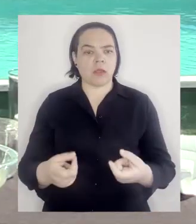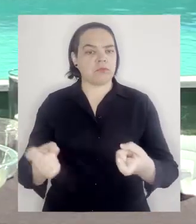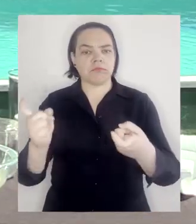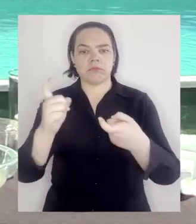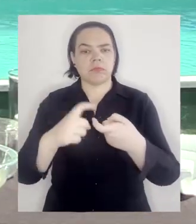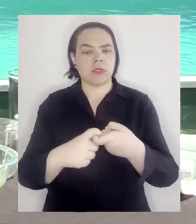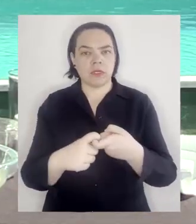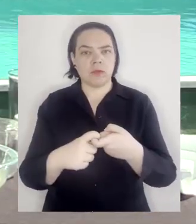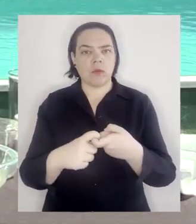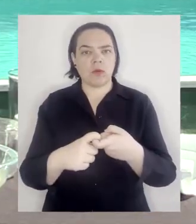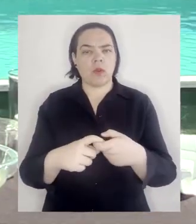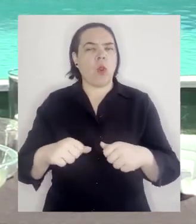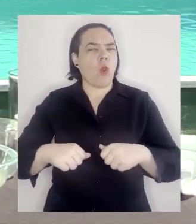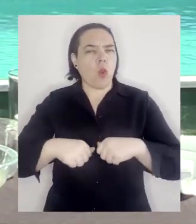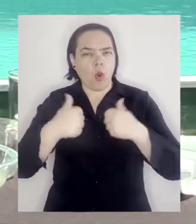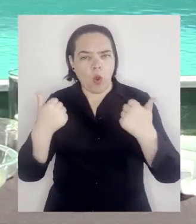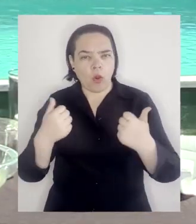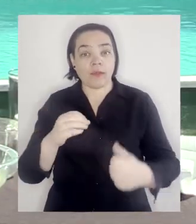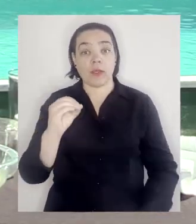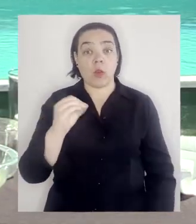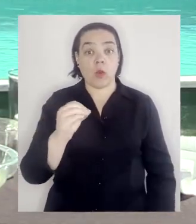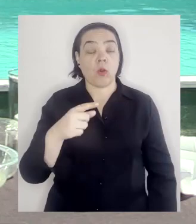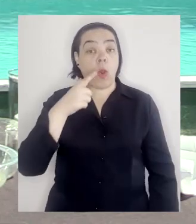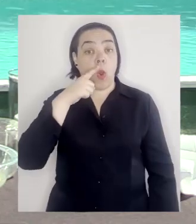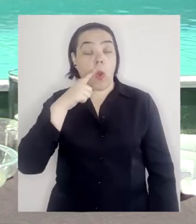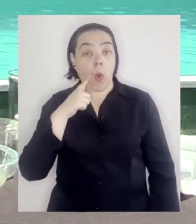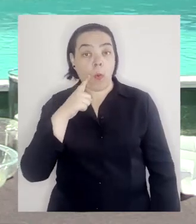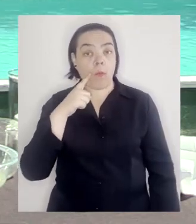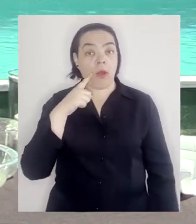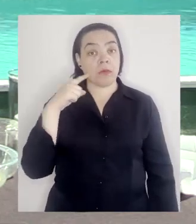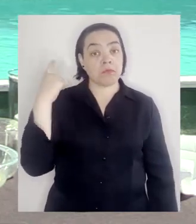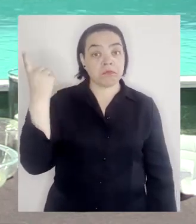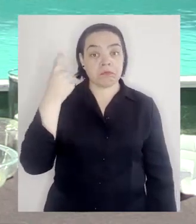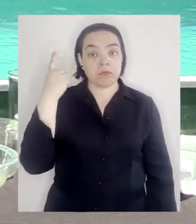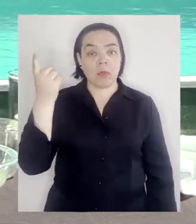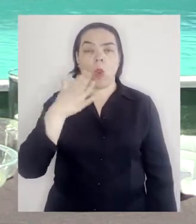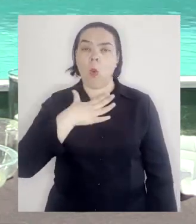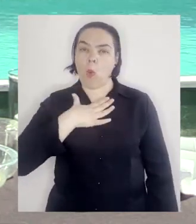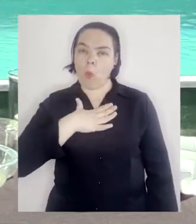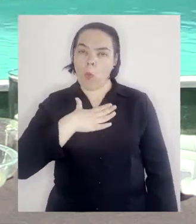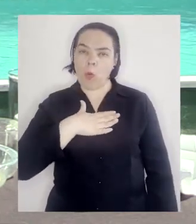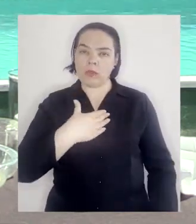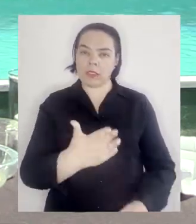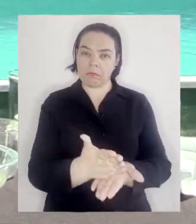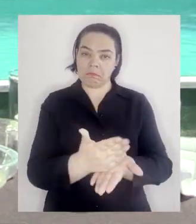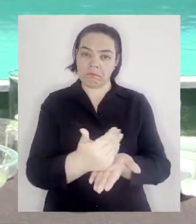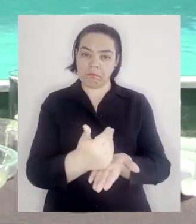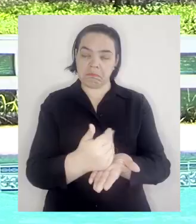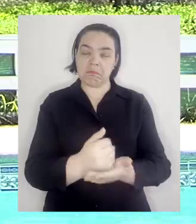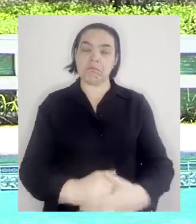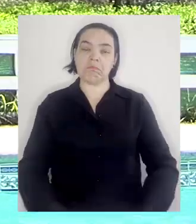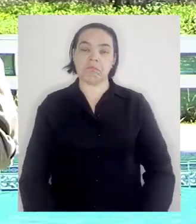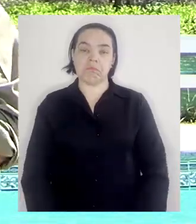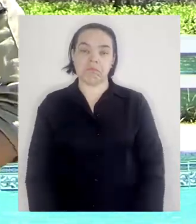solteros que les gusta cocinarse, ¿no es cierto? Y bueno, hacer esto, darse un gusto de repente.